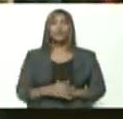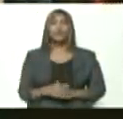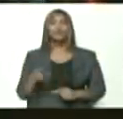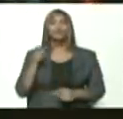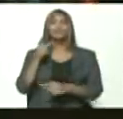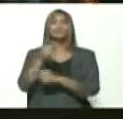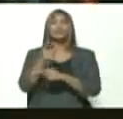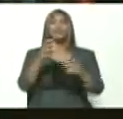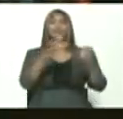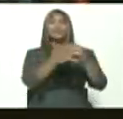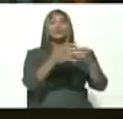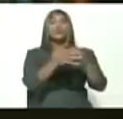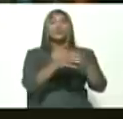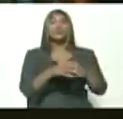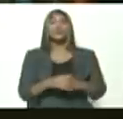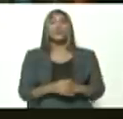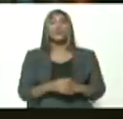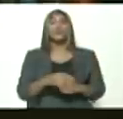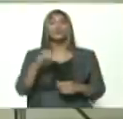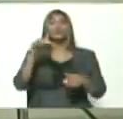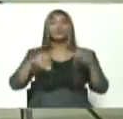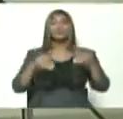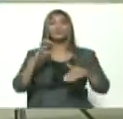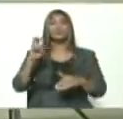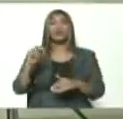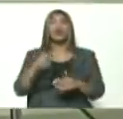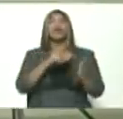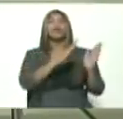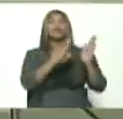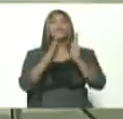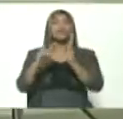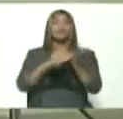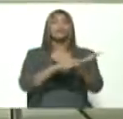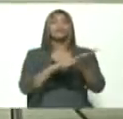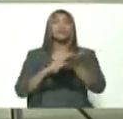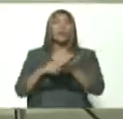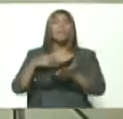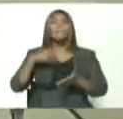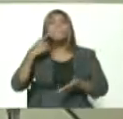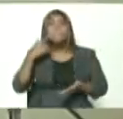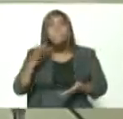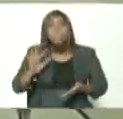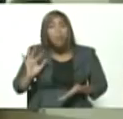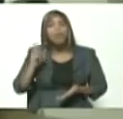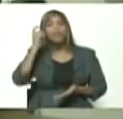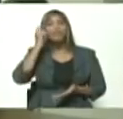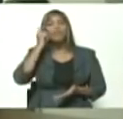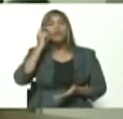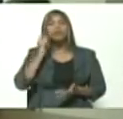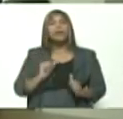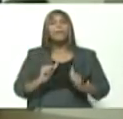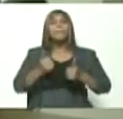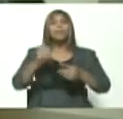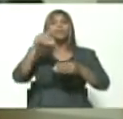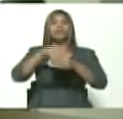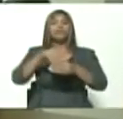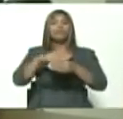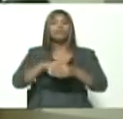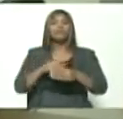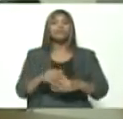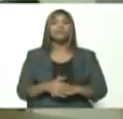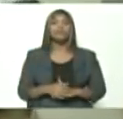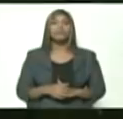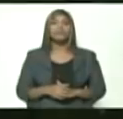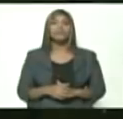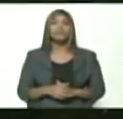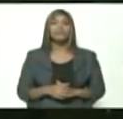Junta Nacional Electoral que presente un cronograma con las posibles fechas para la realización de estas mega elecciones que